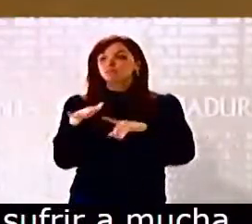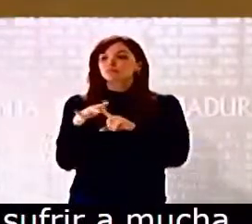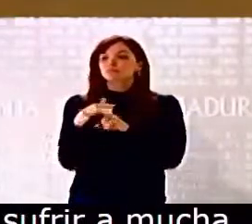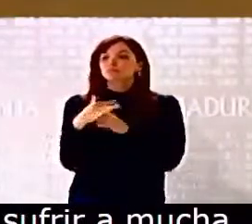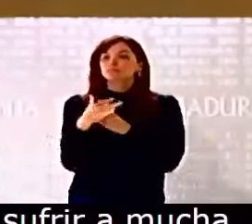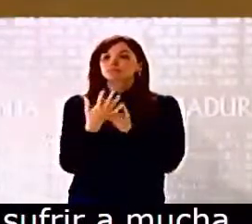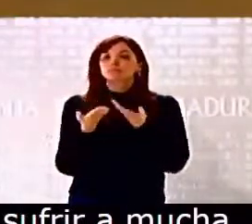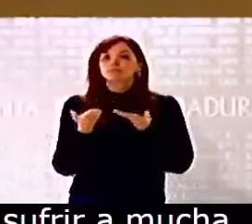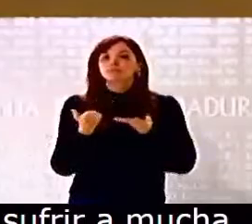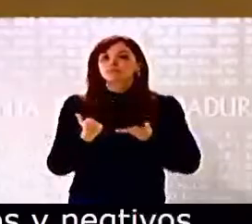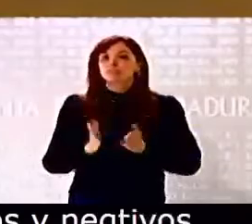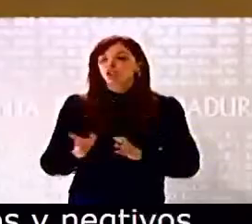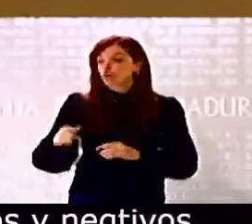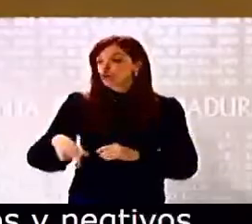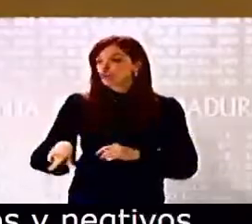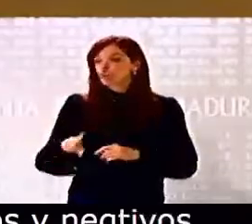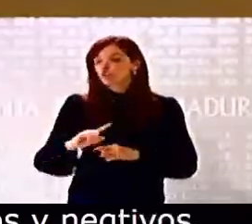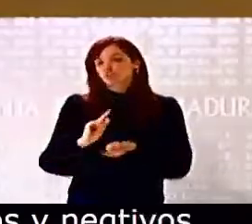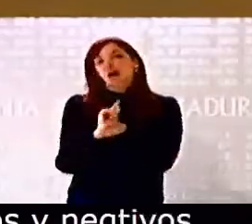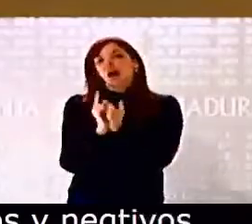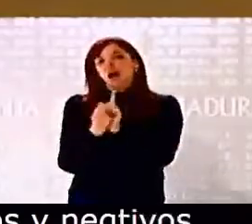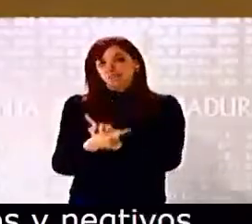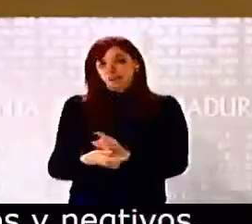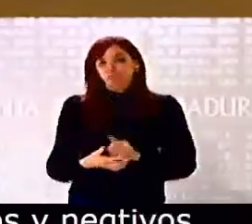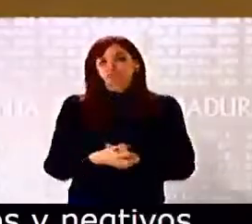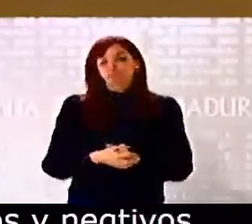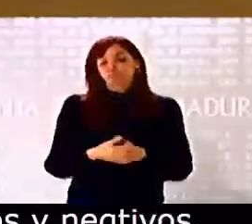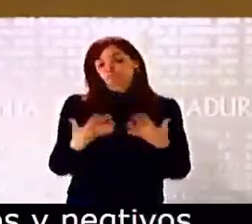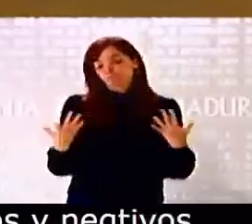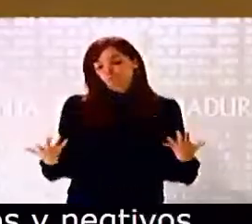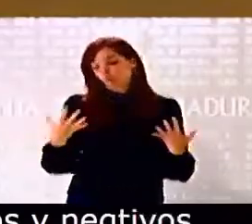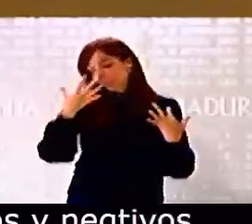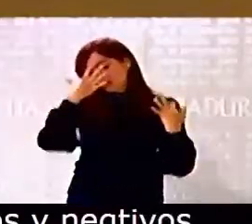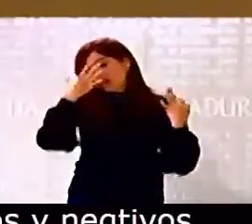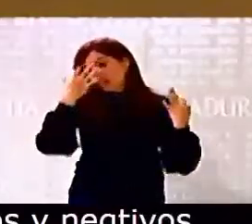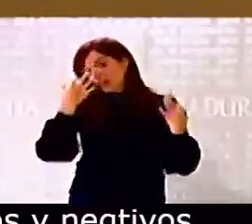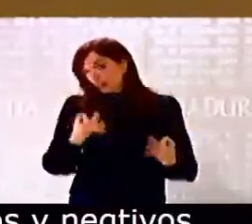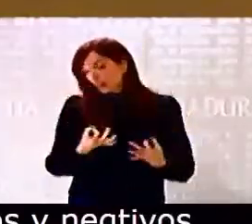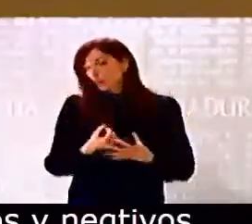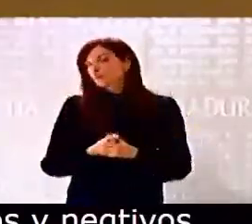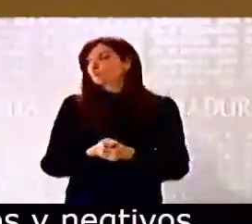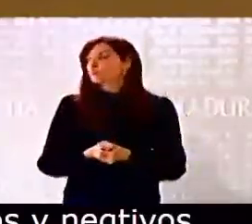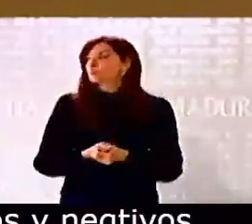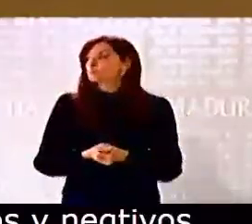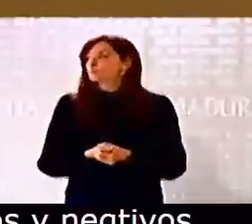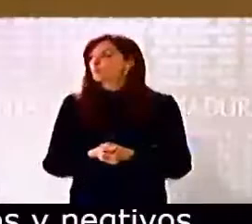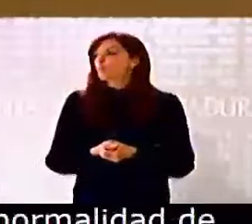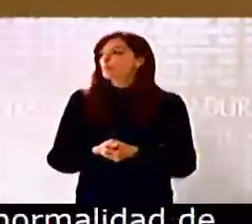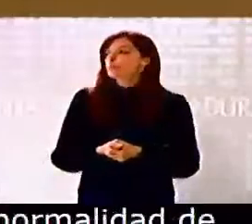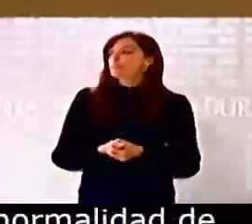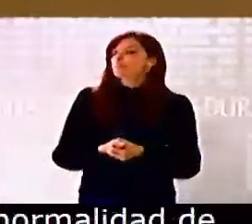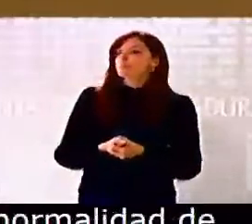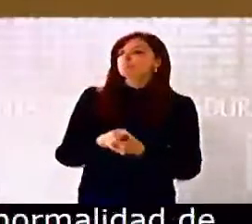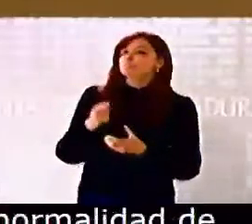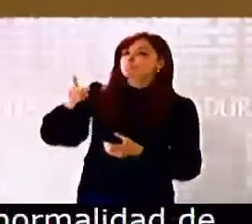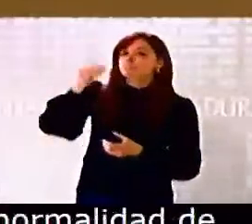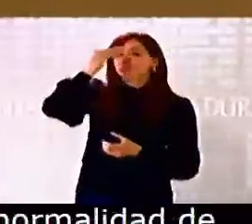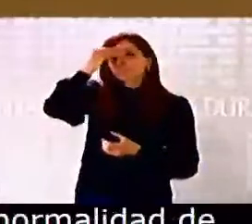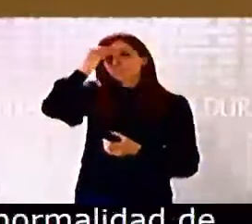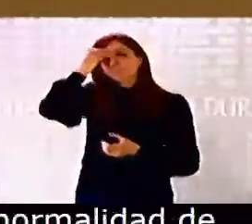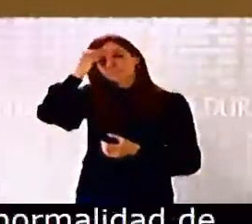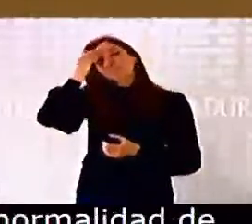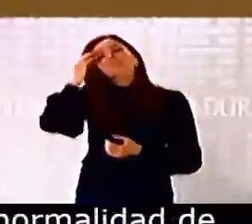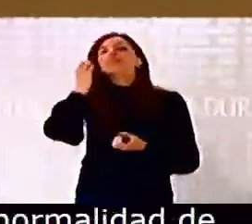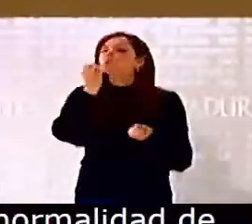nuestros hijos. Por tanto, yo creo, y esta es una llamada a la reconsideración de algunas